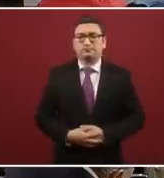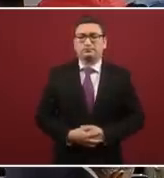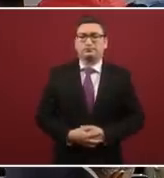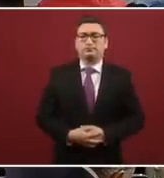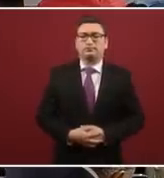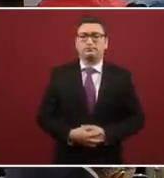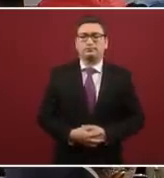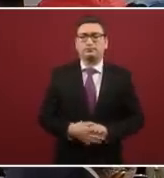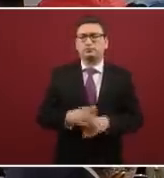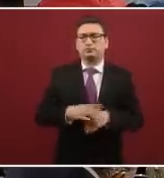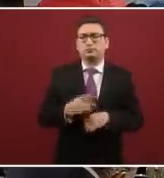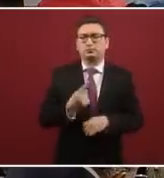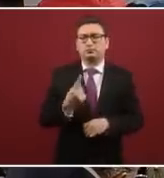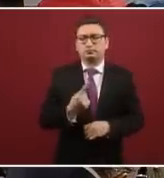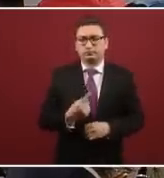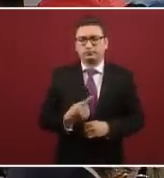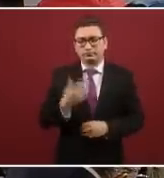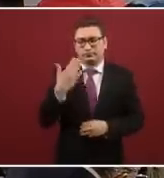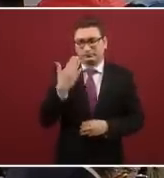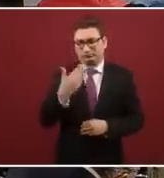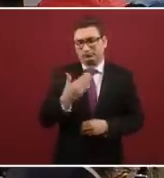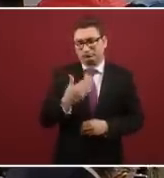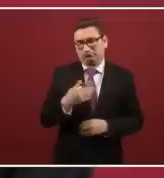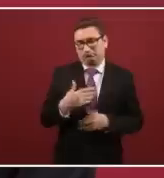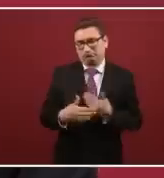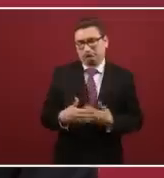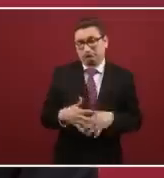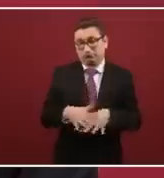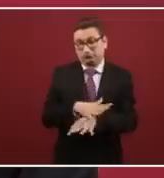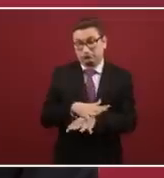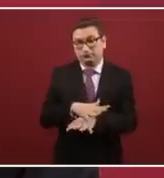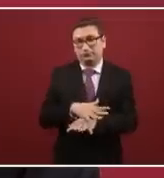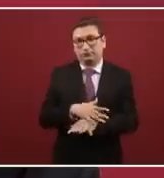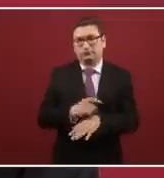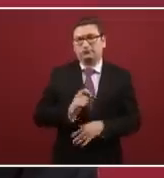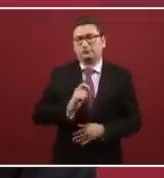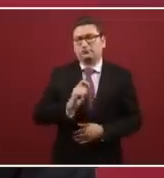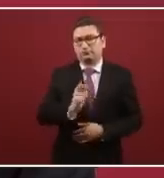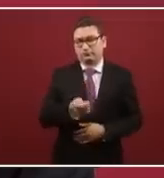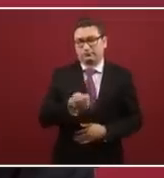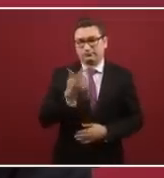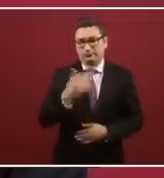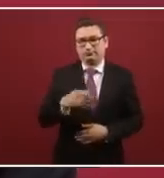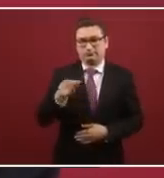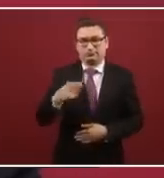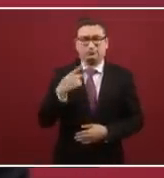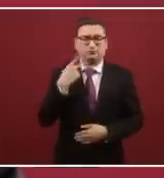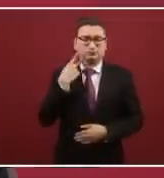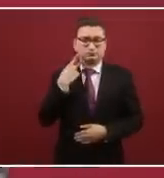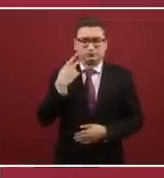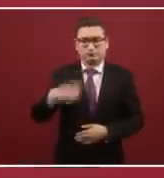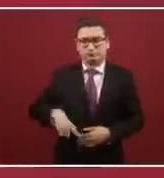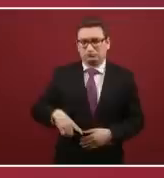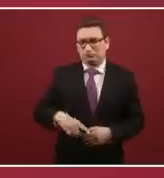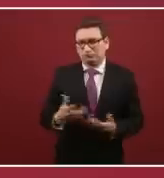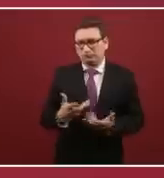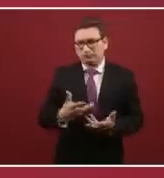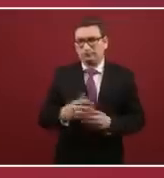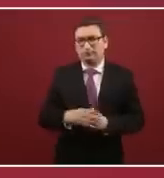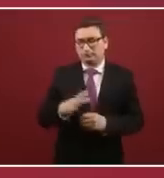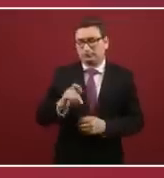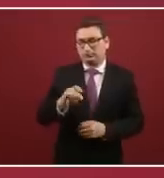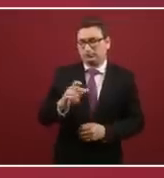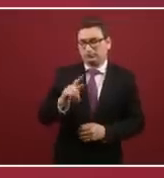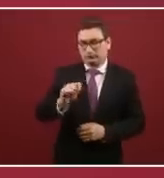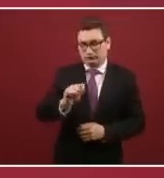por un cambio que se está llevando a cabo en la política del